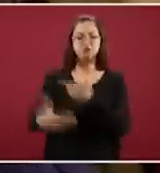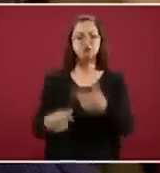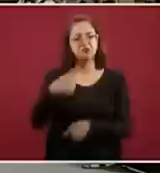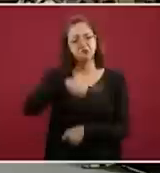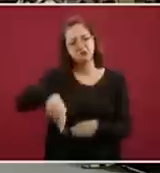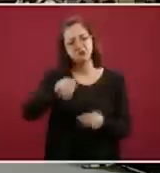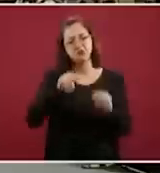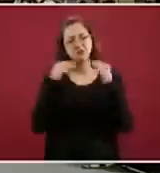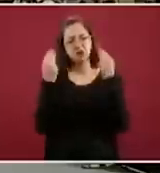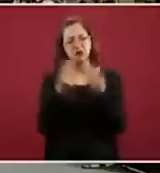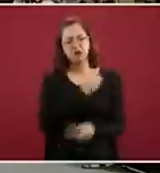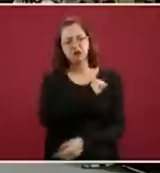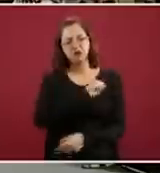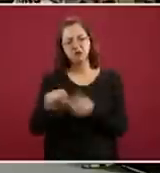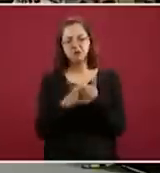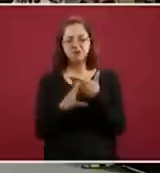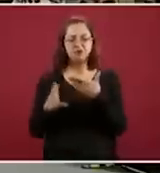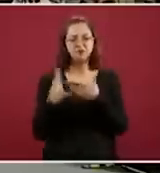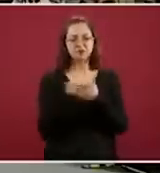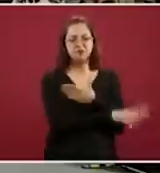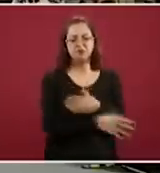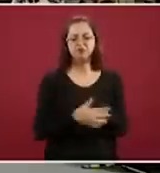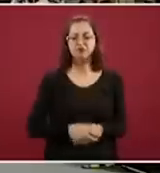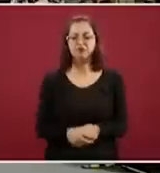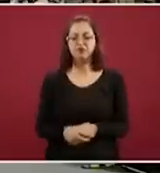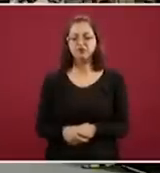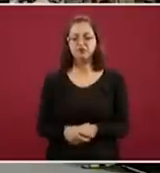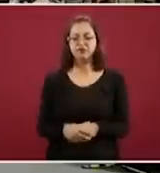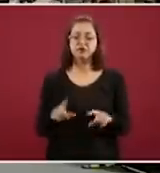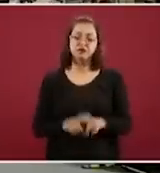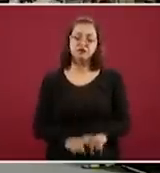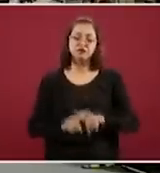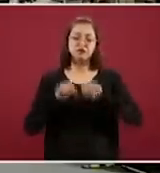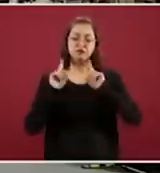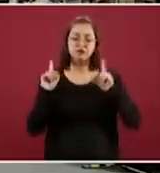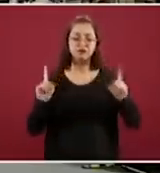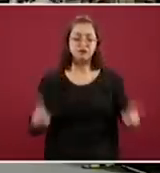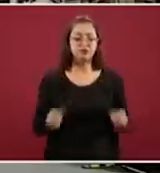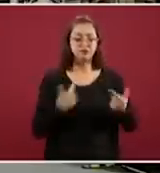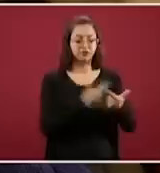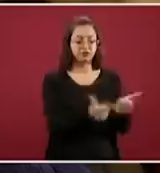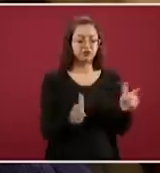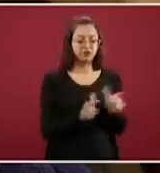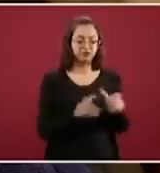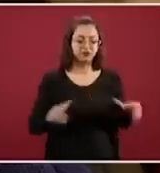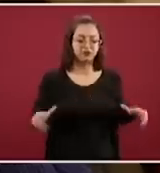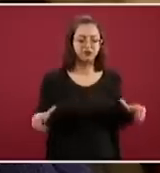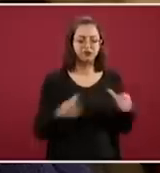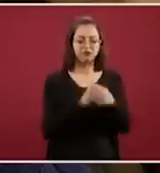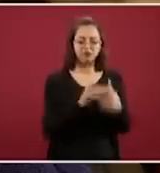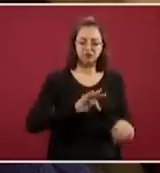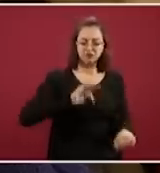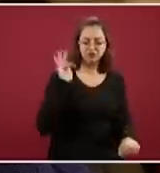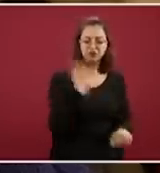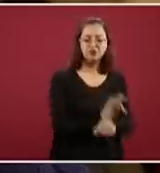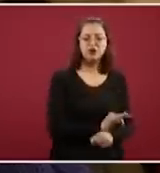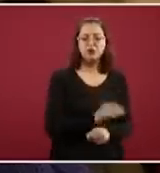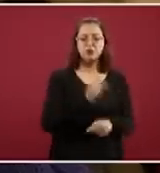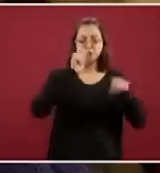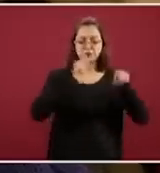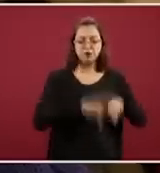delincuencia. Las autodefensas son otras cosas. Nacieron en buena intención, sin embargo, han